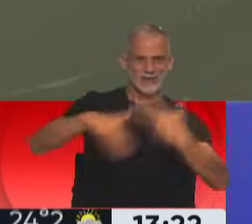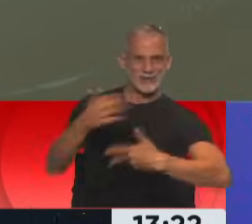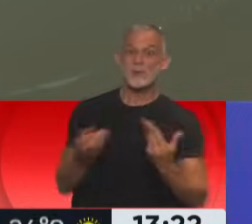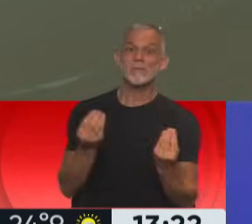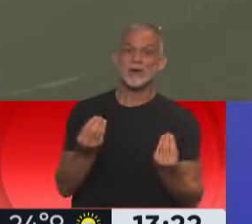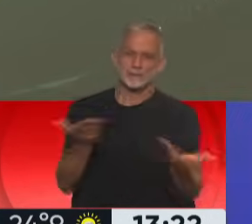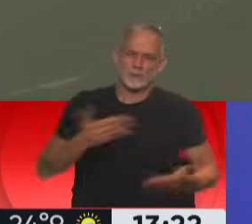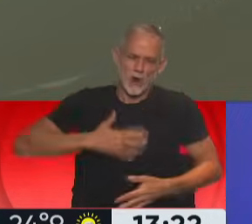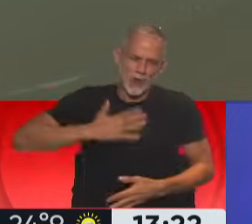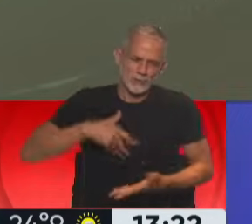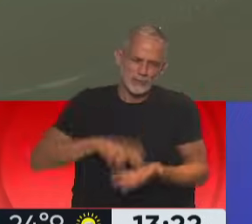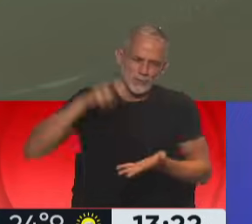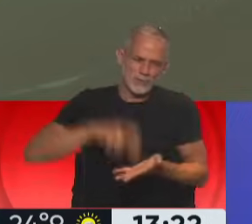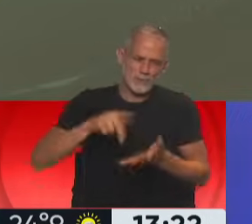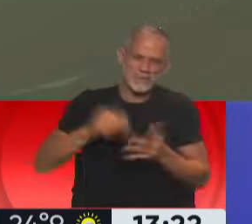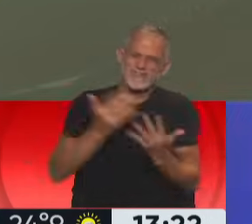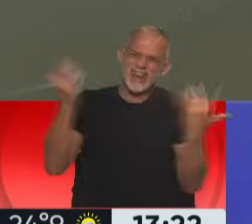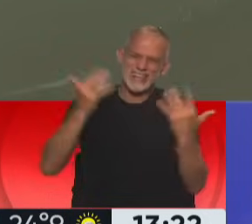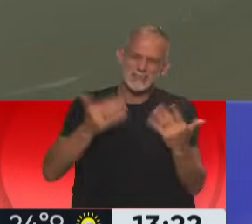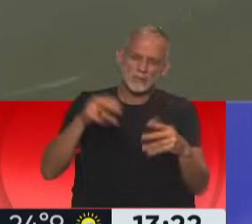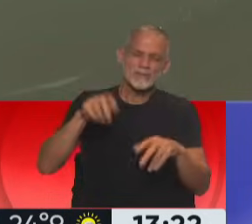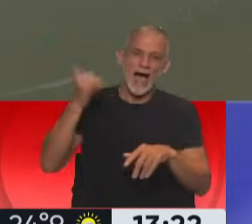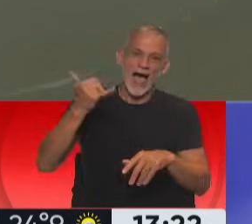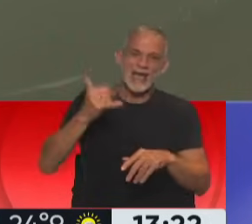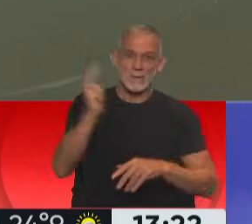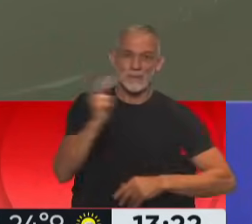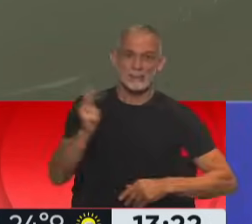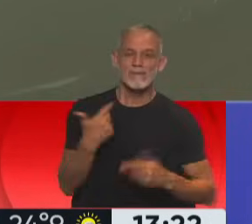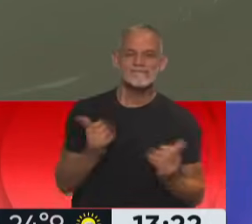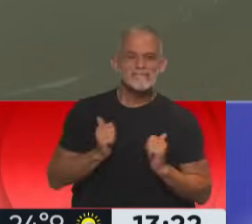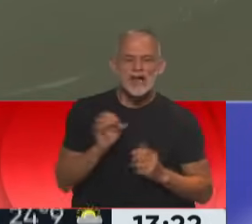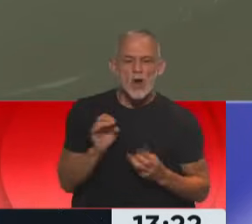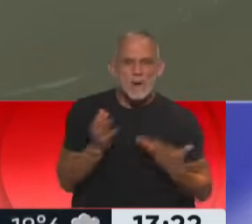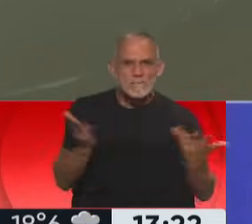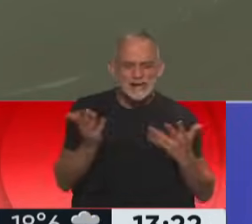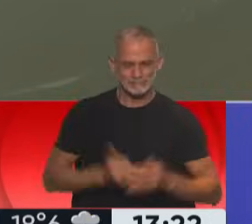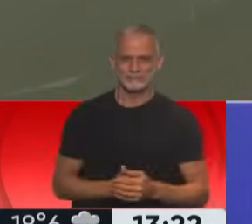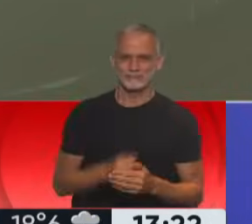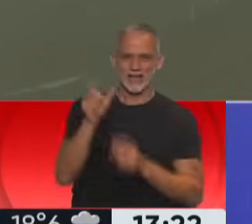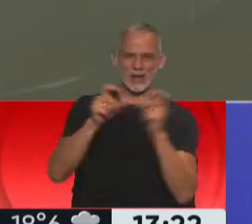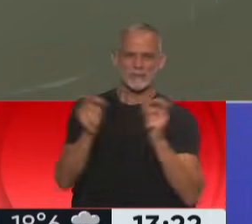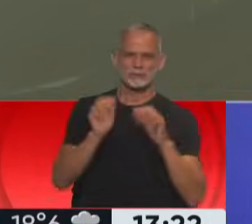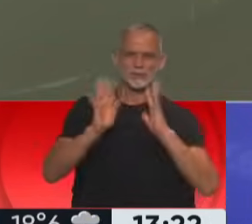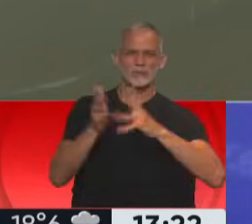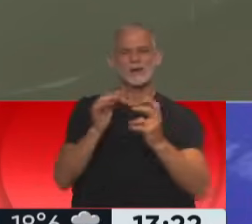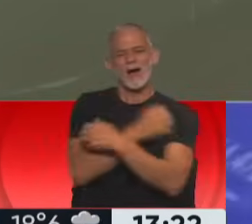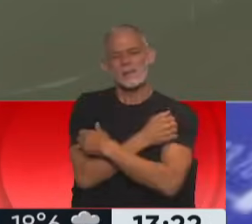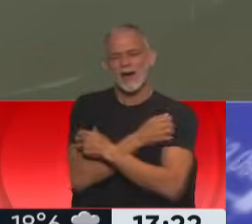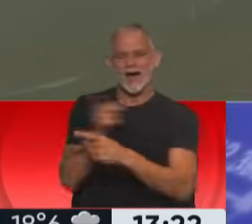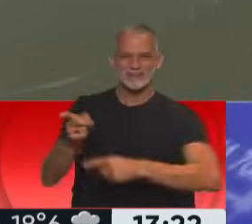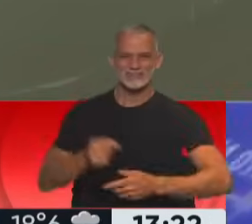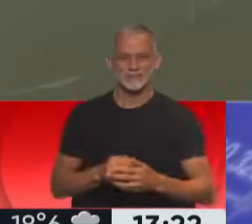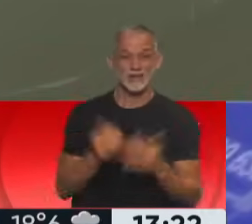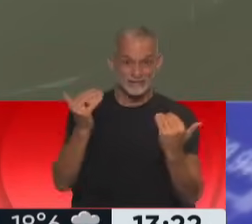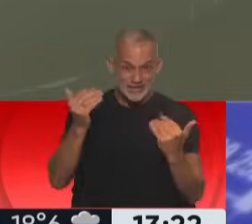estamos contentos, felices de que tenemos papa. Y esperando saber el nombre. Vamos a ver a las personas que entran acá y se abrazan.